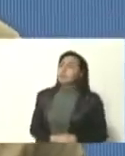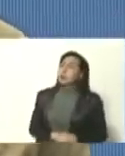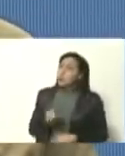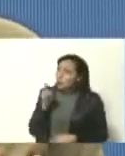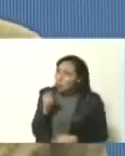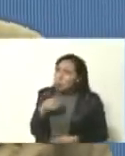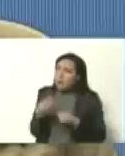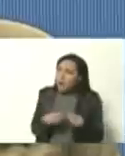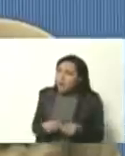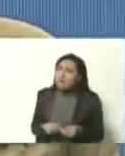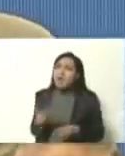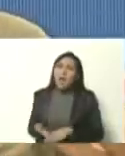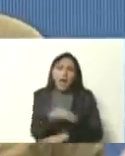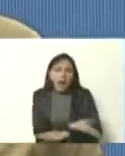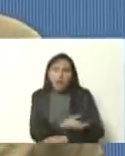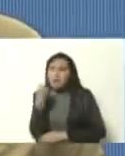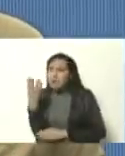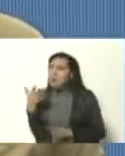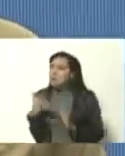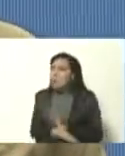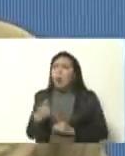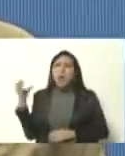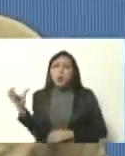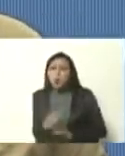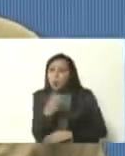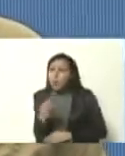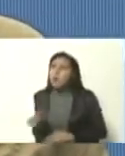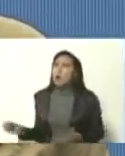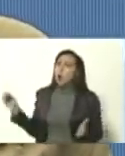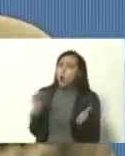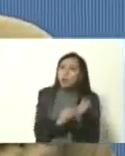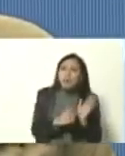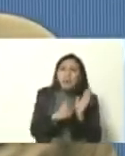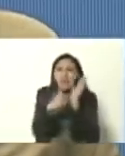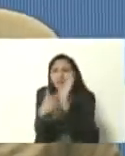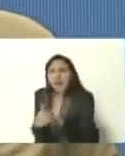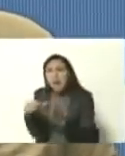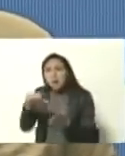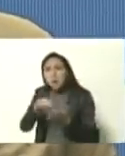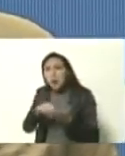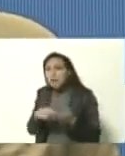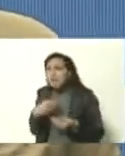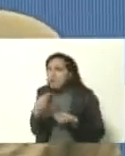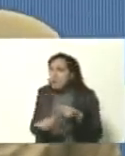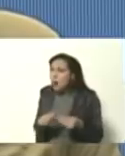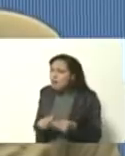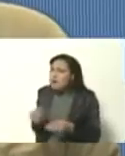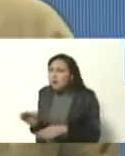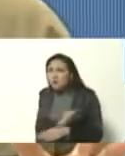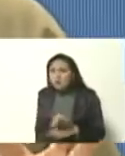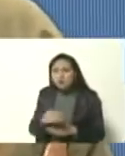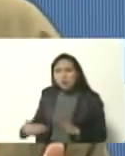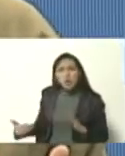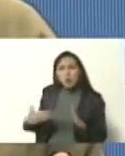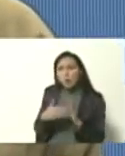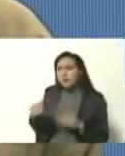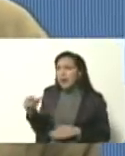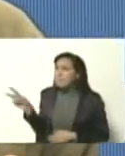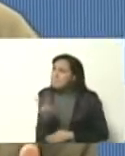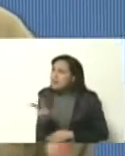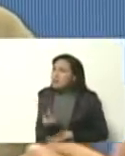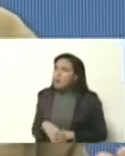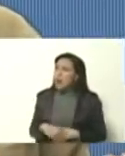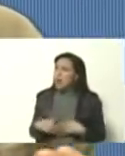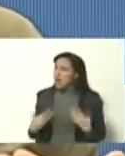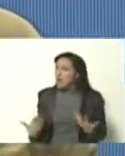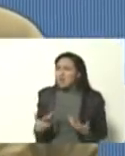Usted lo decía recién, hablaba de Colombia. Colombia nuevamente aparece como un centro de operaciones contra Venezuela. Más allá de